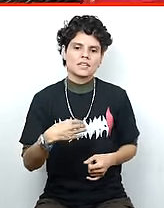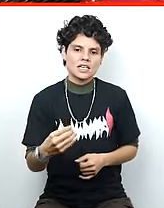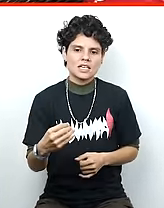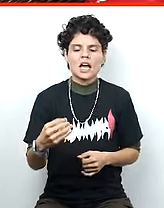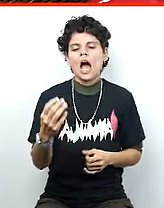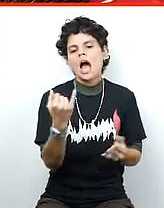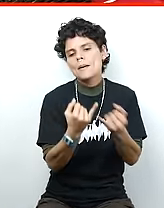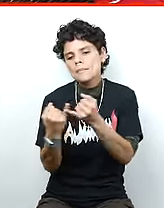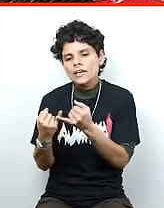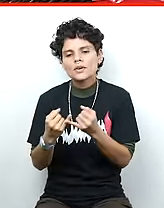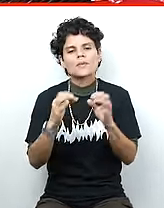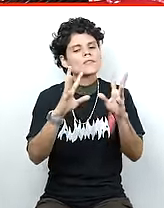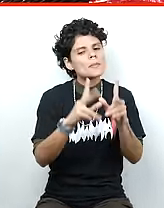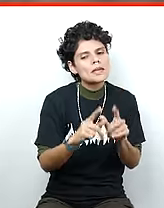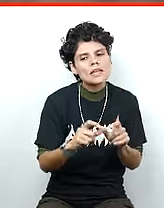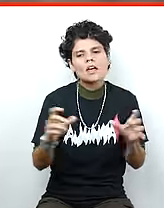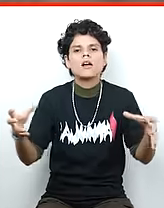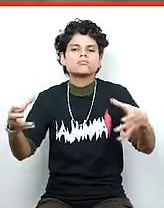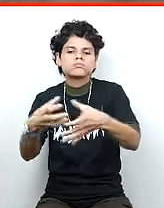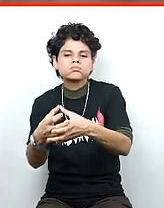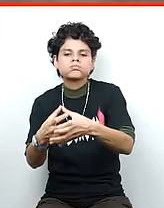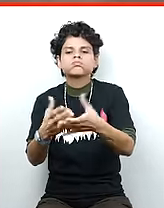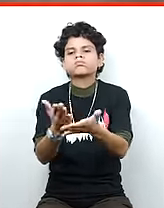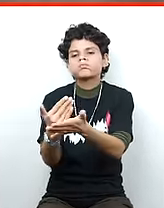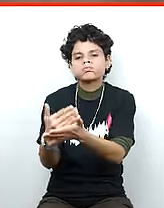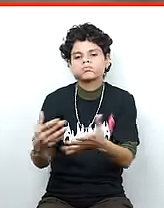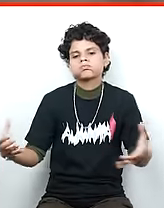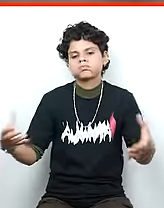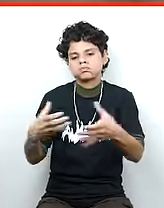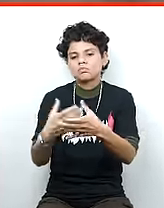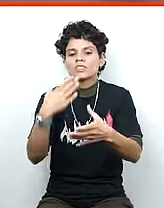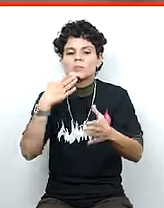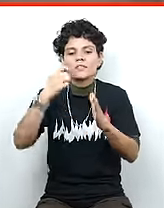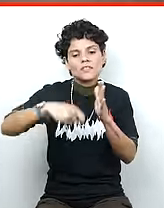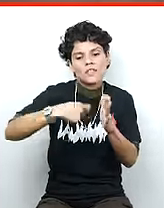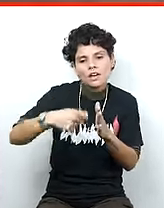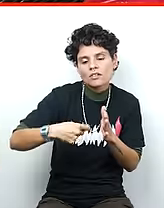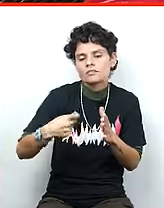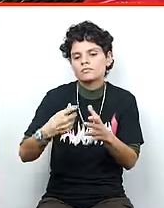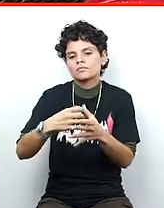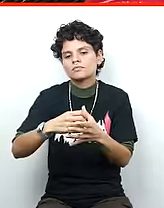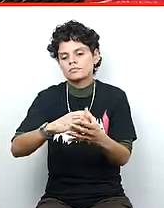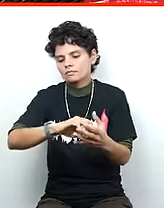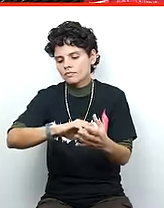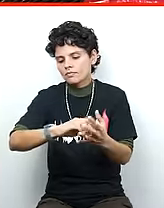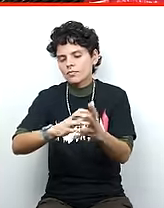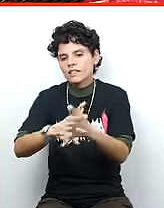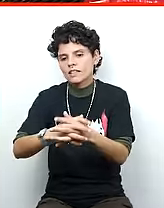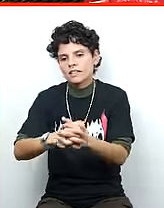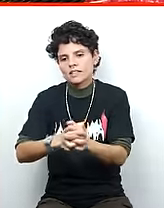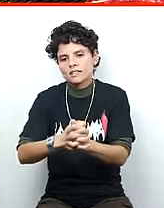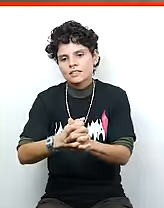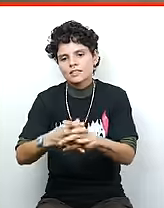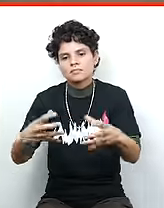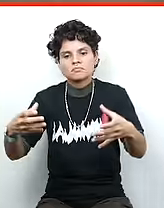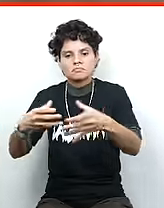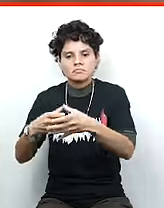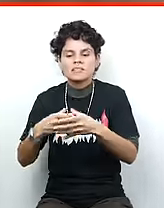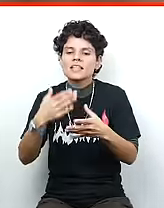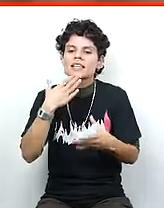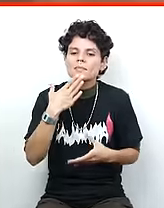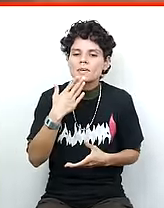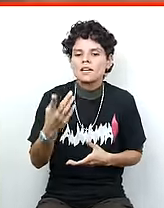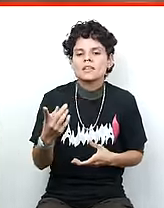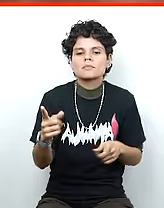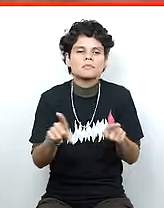hija, amigos, familia, de todo, toda la gente, grabé su video también. No, fue bacán, mi hermano el parce que me hizo la